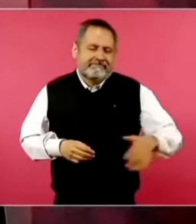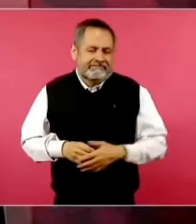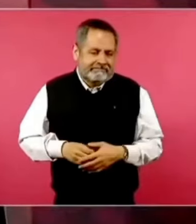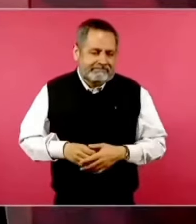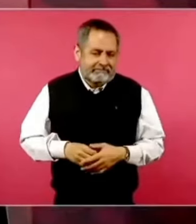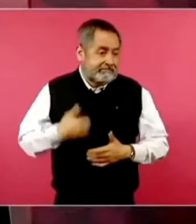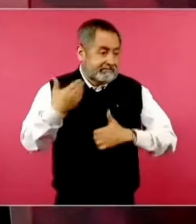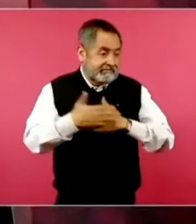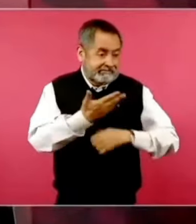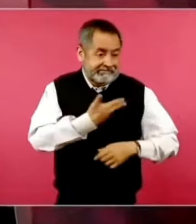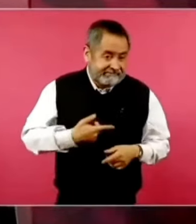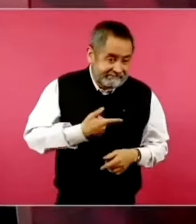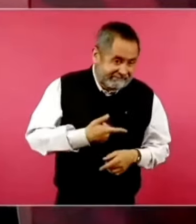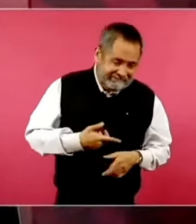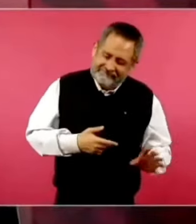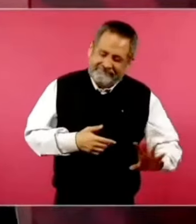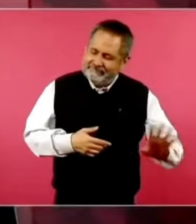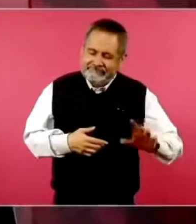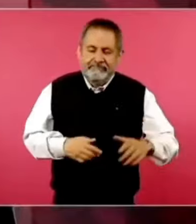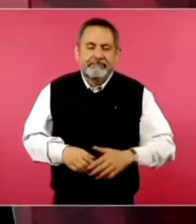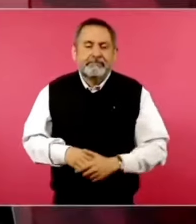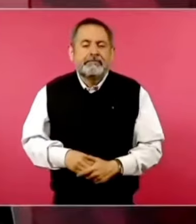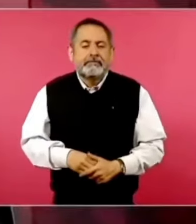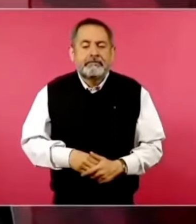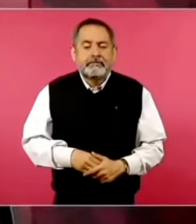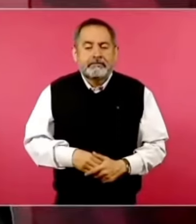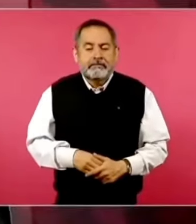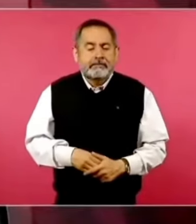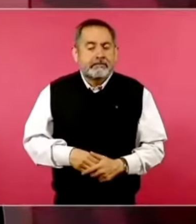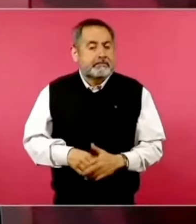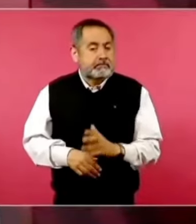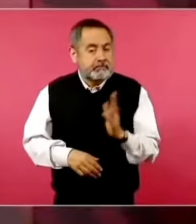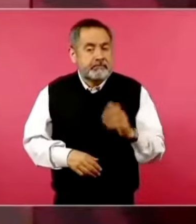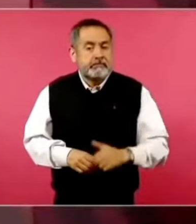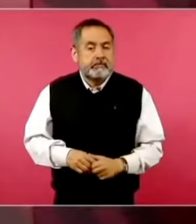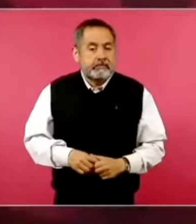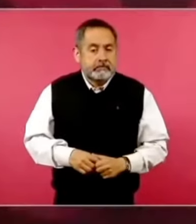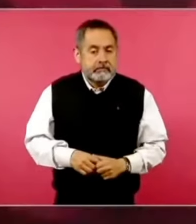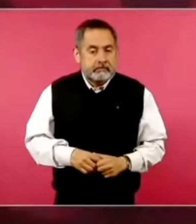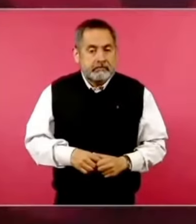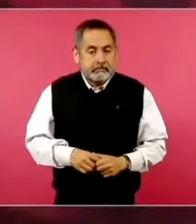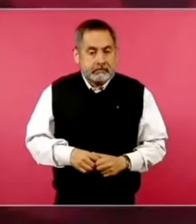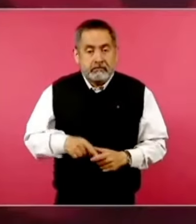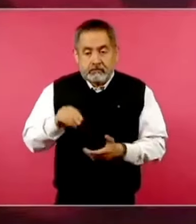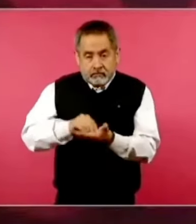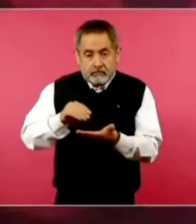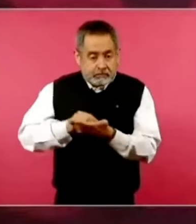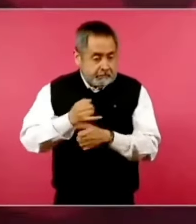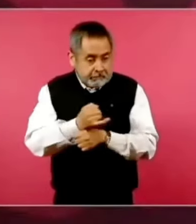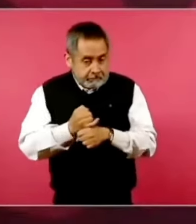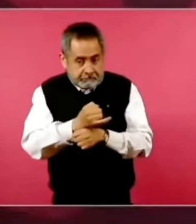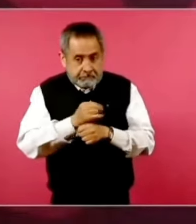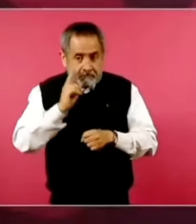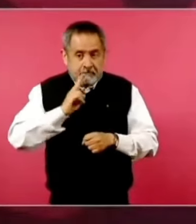a llegar Pues están vigentes esas